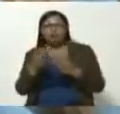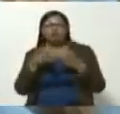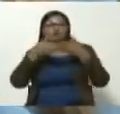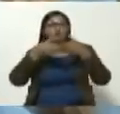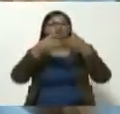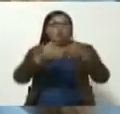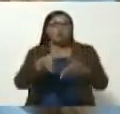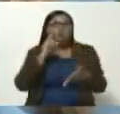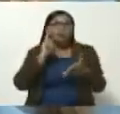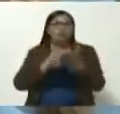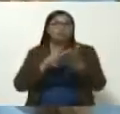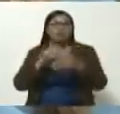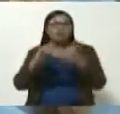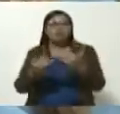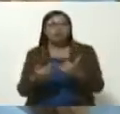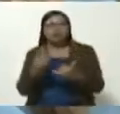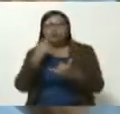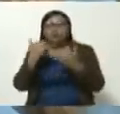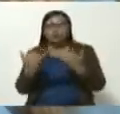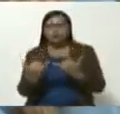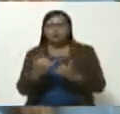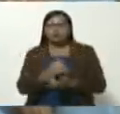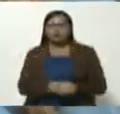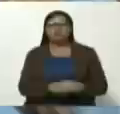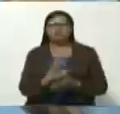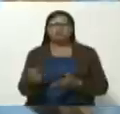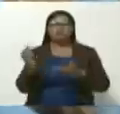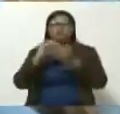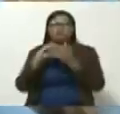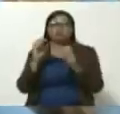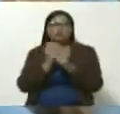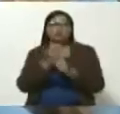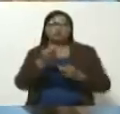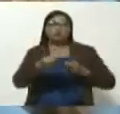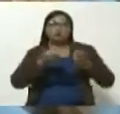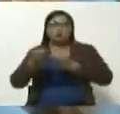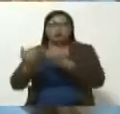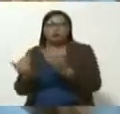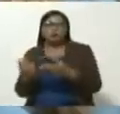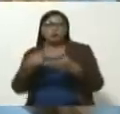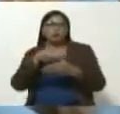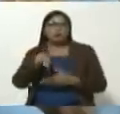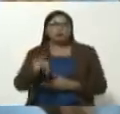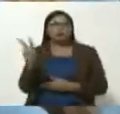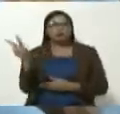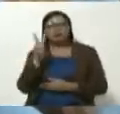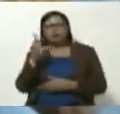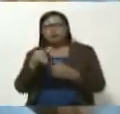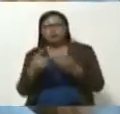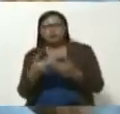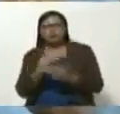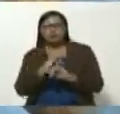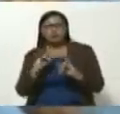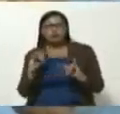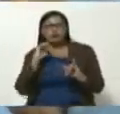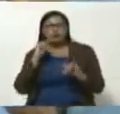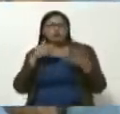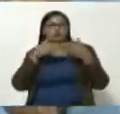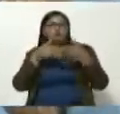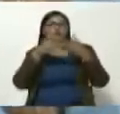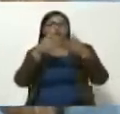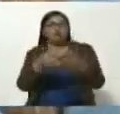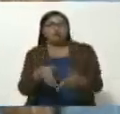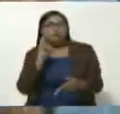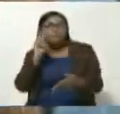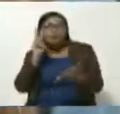vieron que realmente lo que se había dicho cuando se retomó el control por parte del Estado venezolano de Monómeros, de que venía realmente un buque, ya al ver